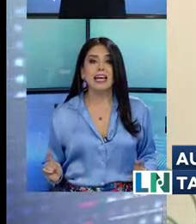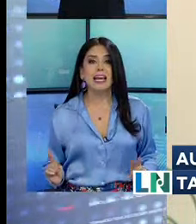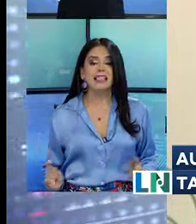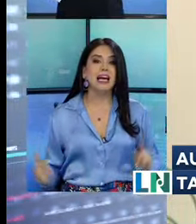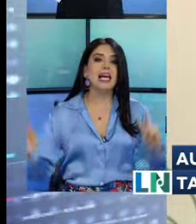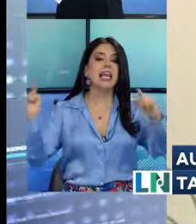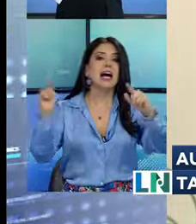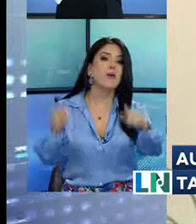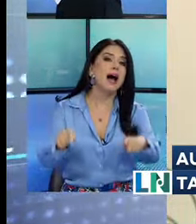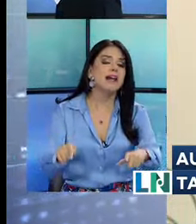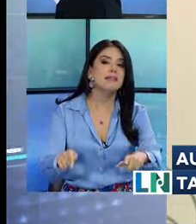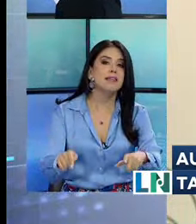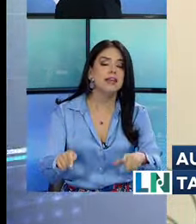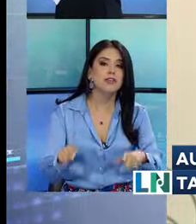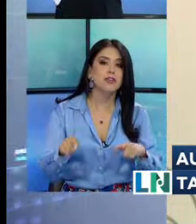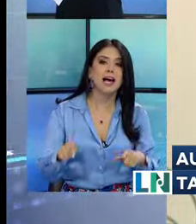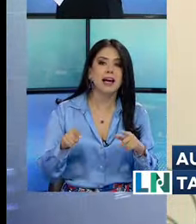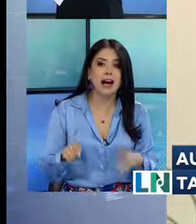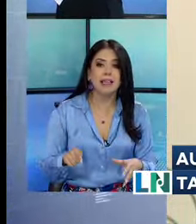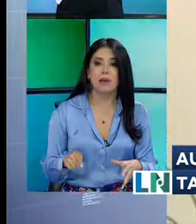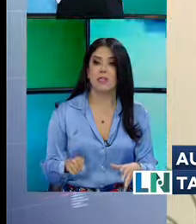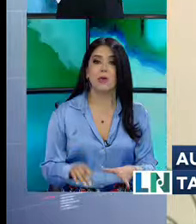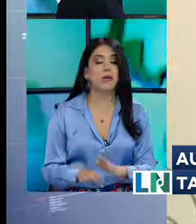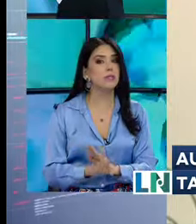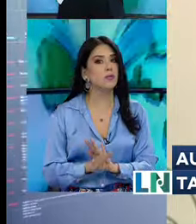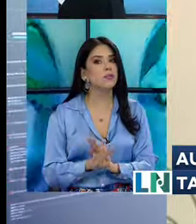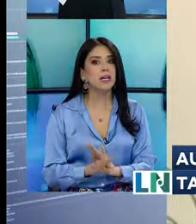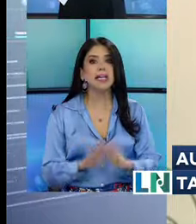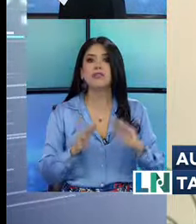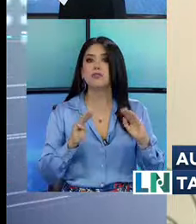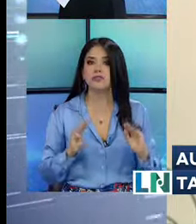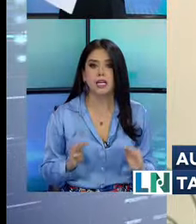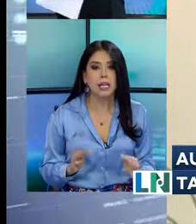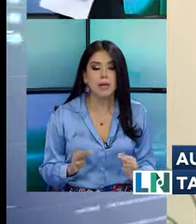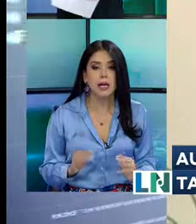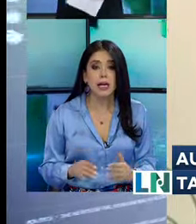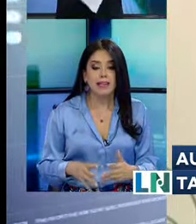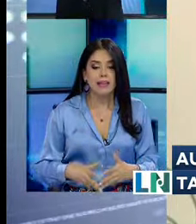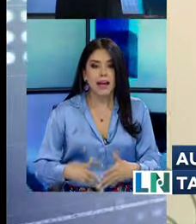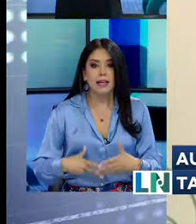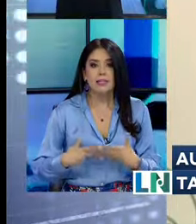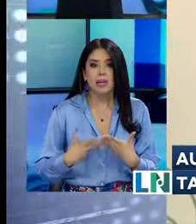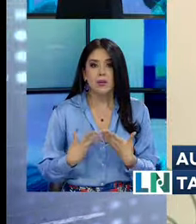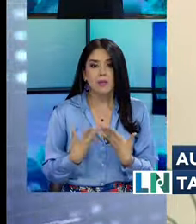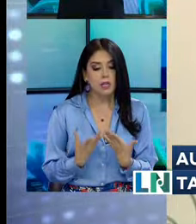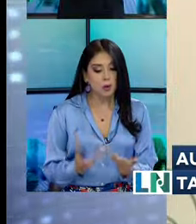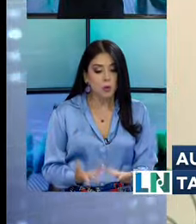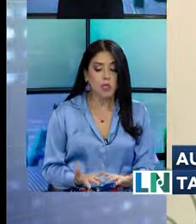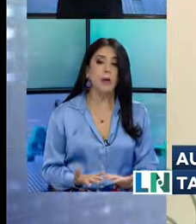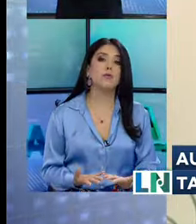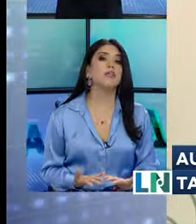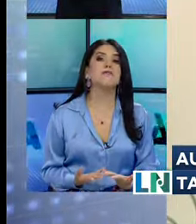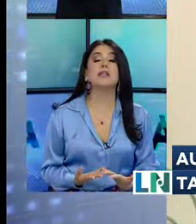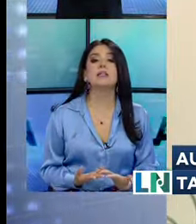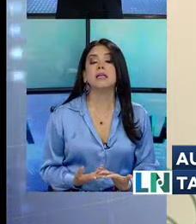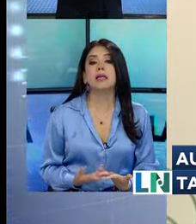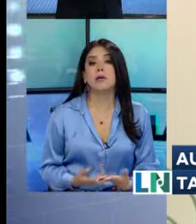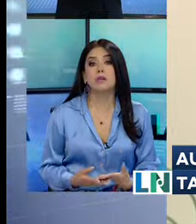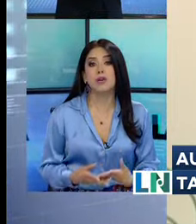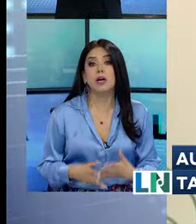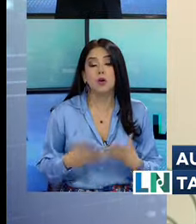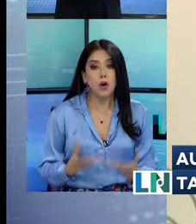Ingresa el agua hasta dentro de las casas. O sea, una situación insostenible. tras de que estamos viviendo un tema muy difícil en